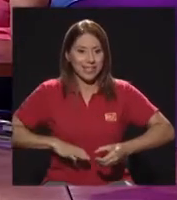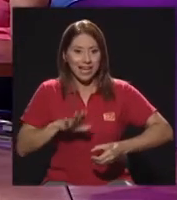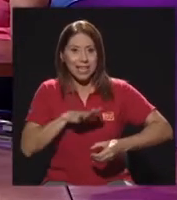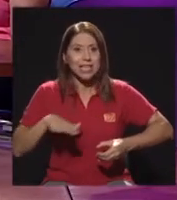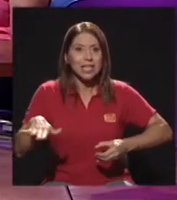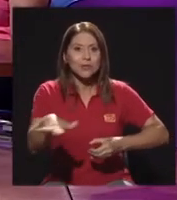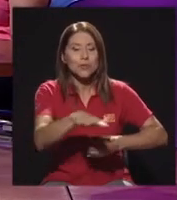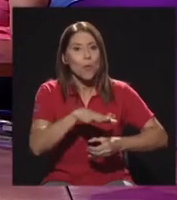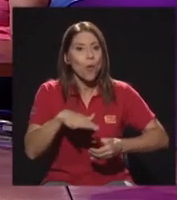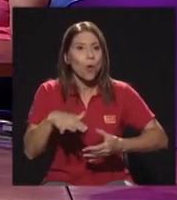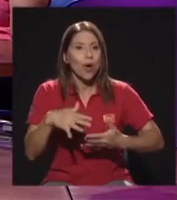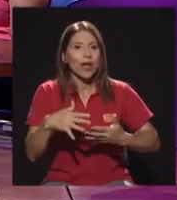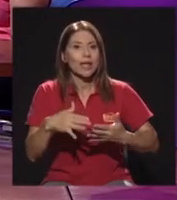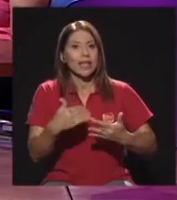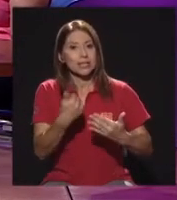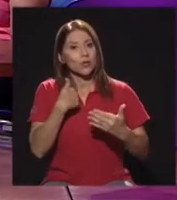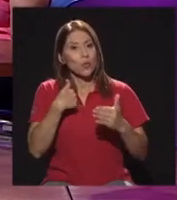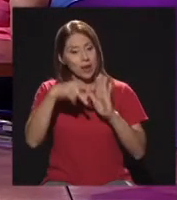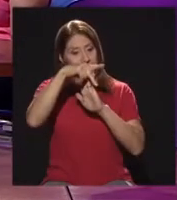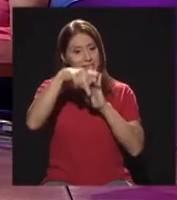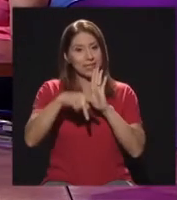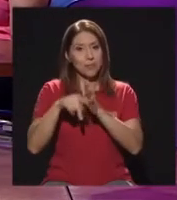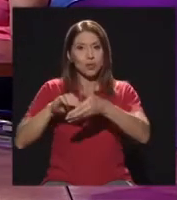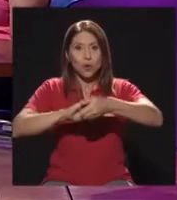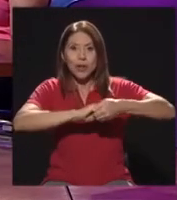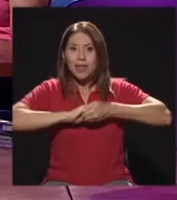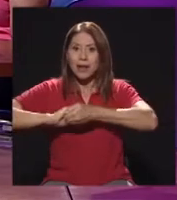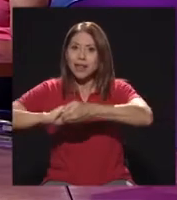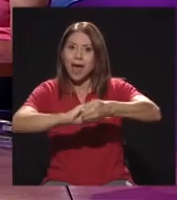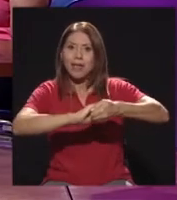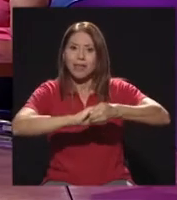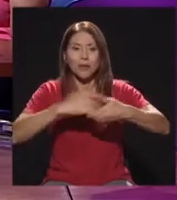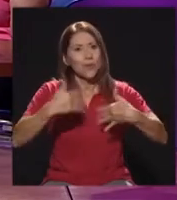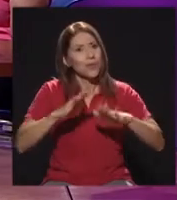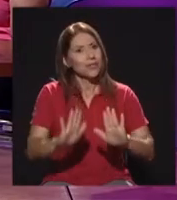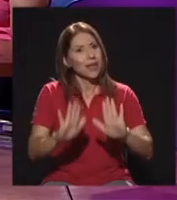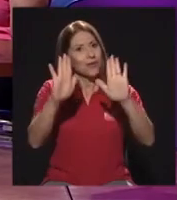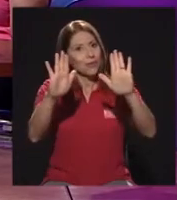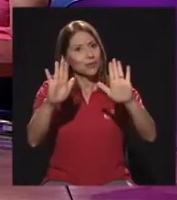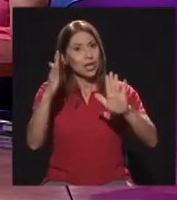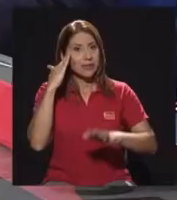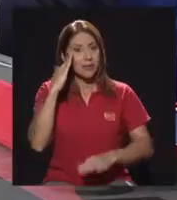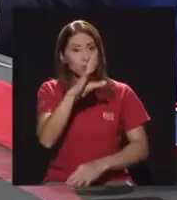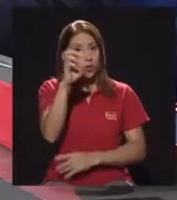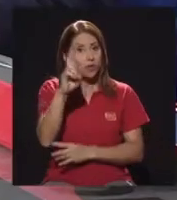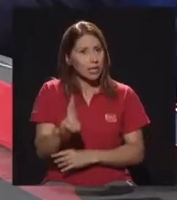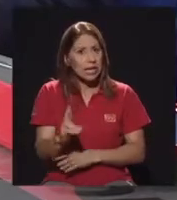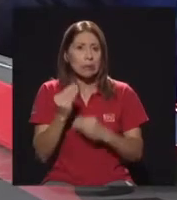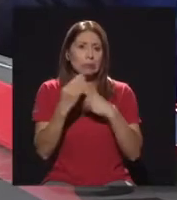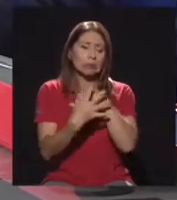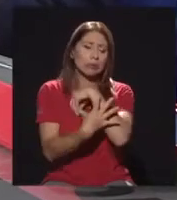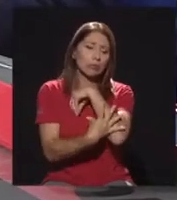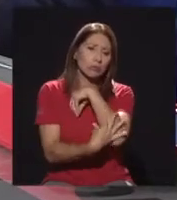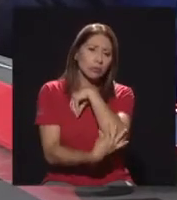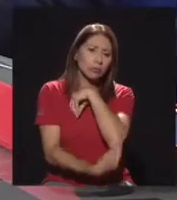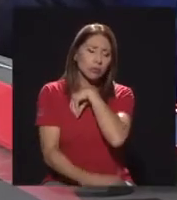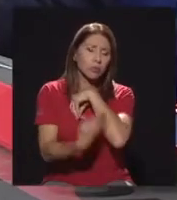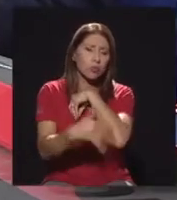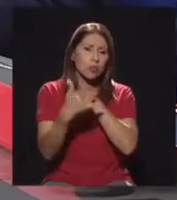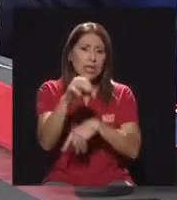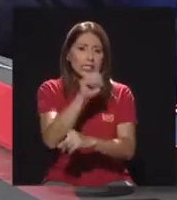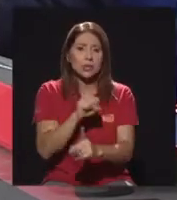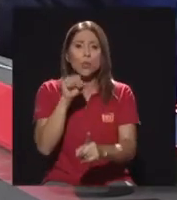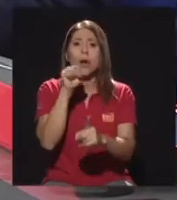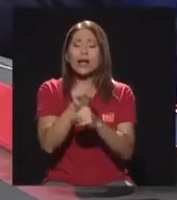recogiera por ejemplo el principio de la solidaridad donde sabemos que en costa rica hay tanta pobreza y tanta miseria hay situaciones realmente que